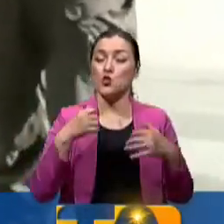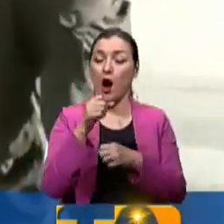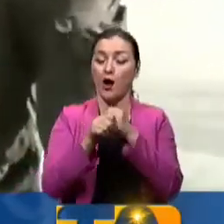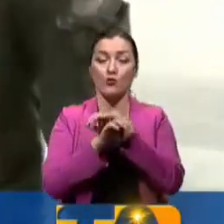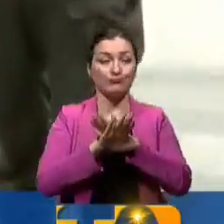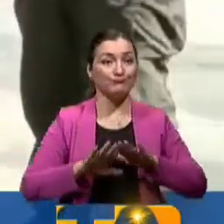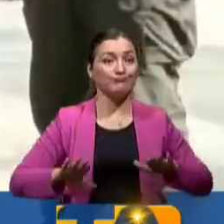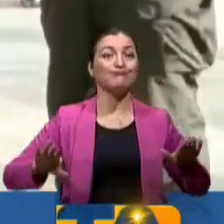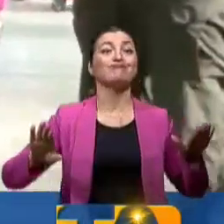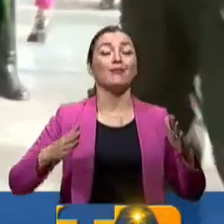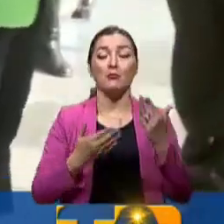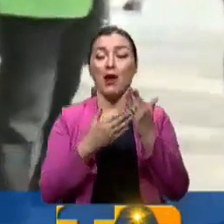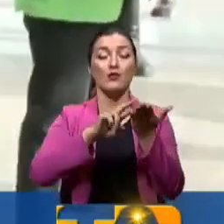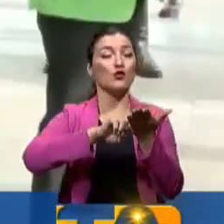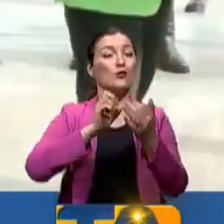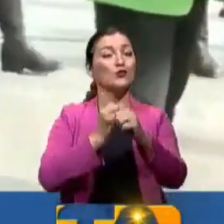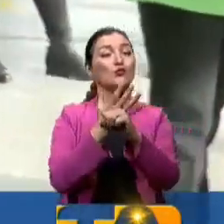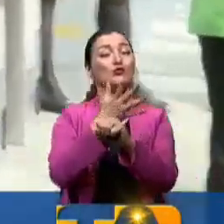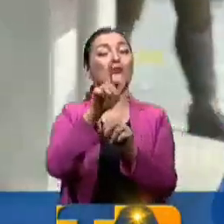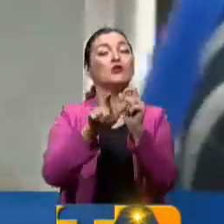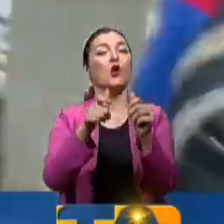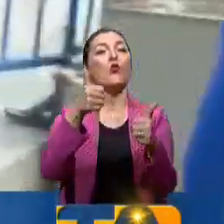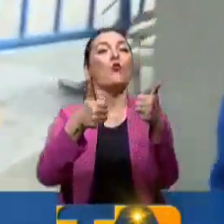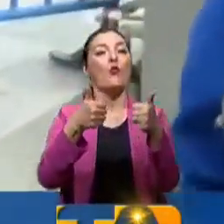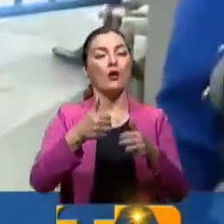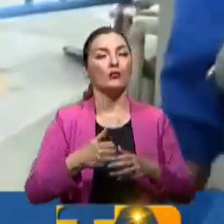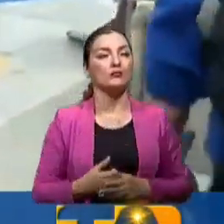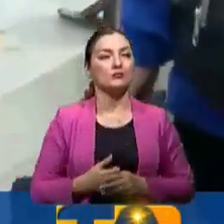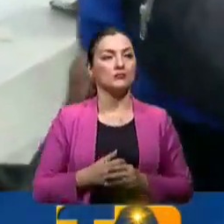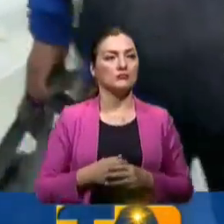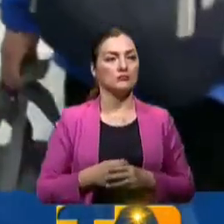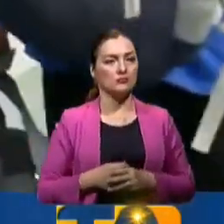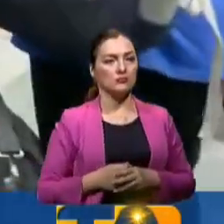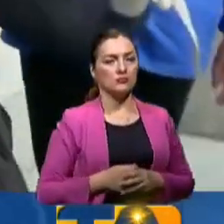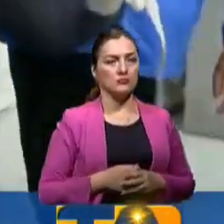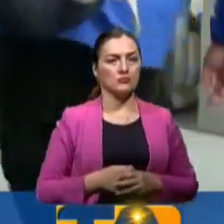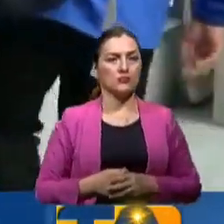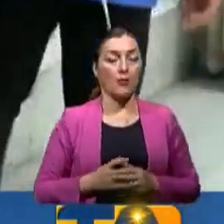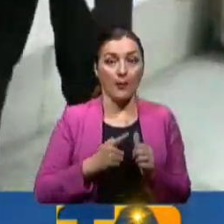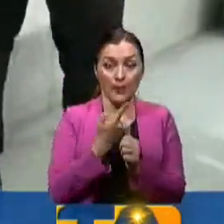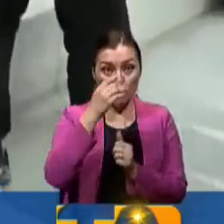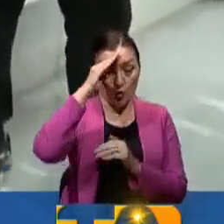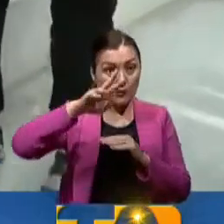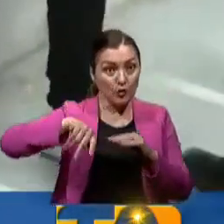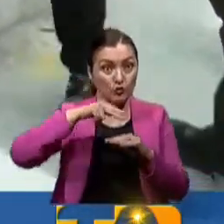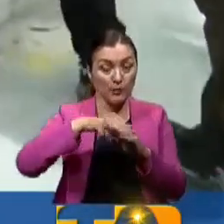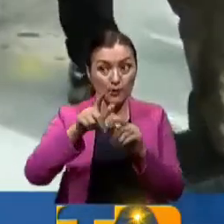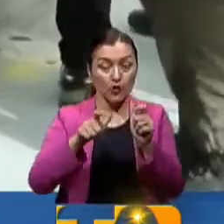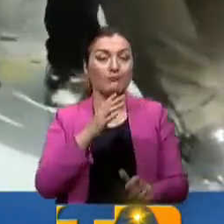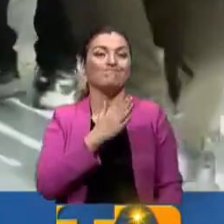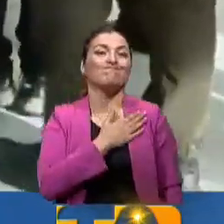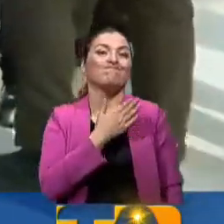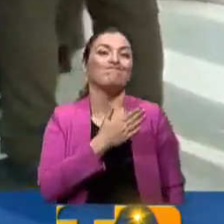eventos, reuniones. ¿Cuál es esa recomendación a la ciudadanía? Primeramente, que la ciudadanía confíe en la Policía Nacional. Estamos